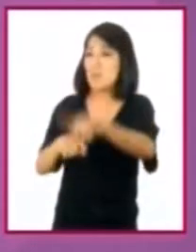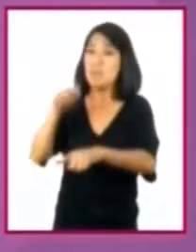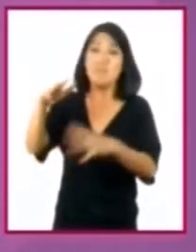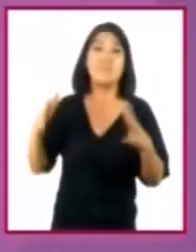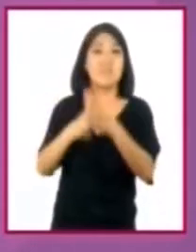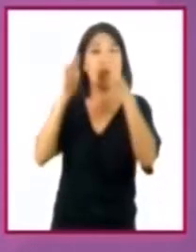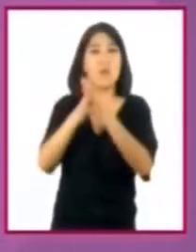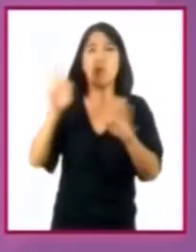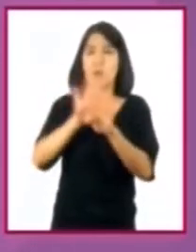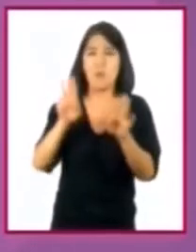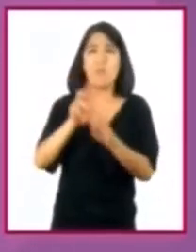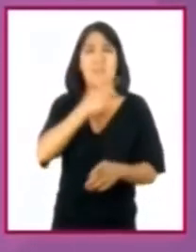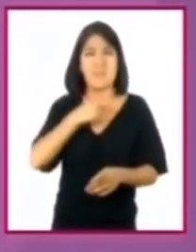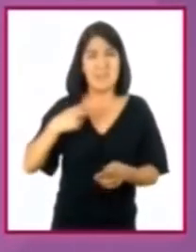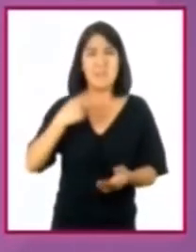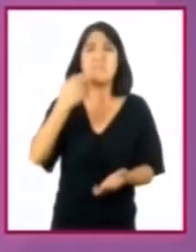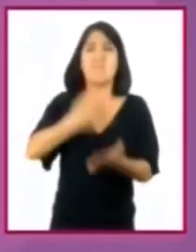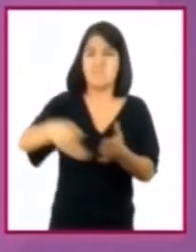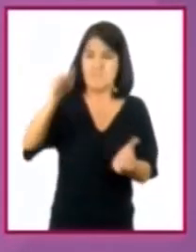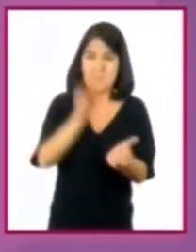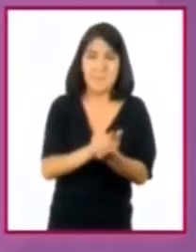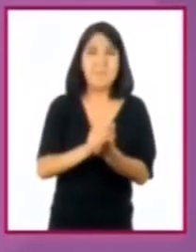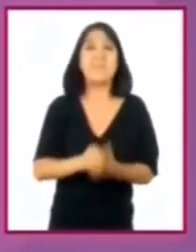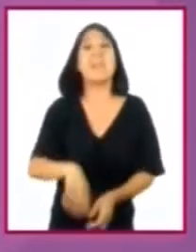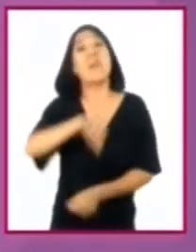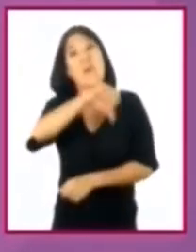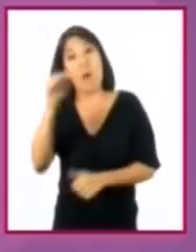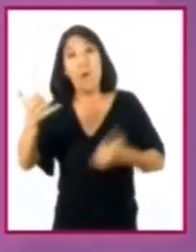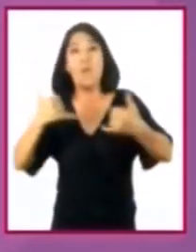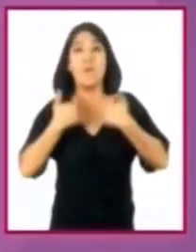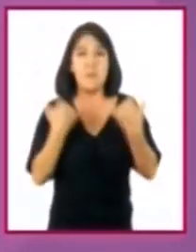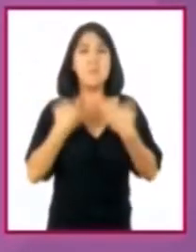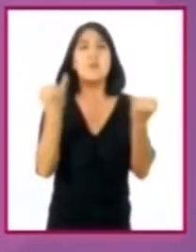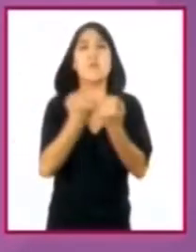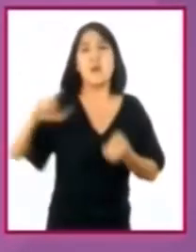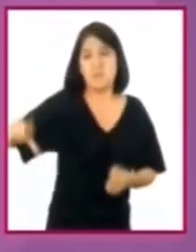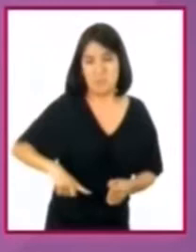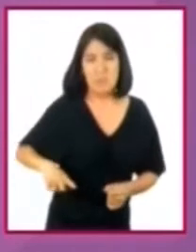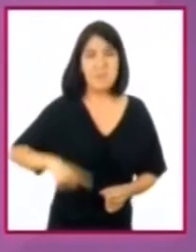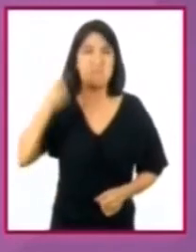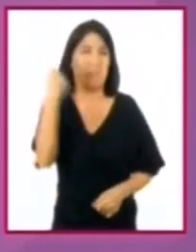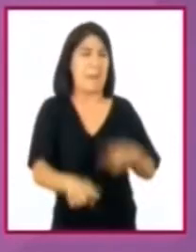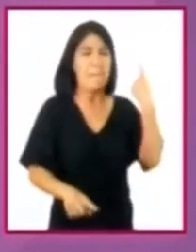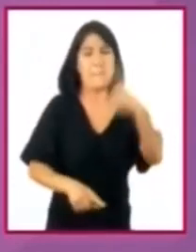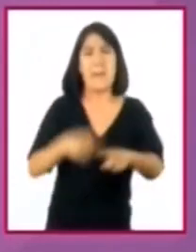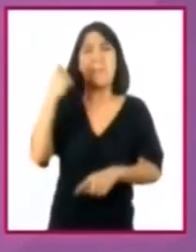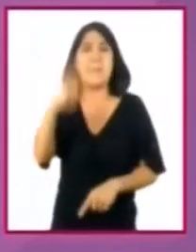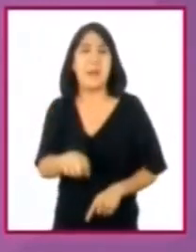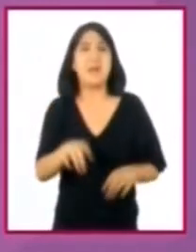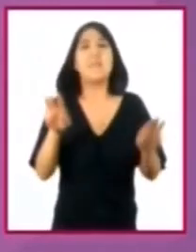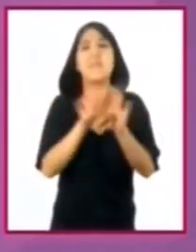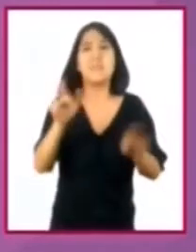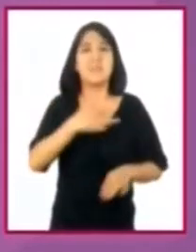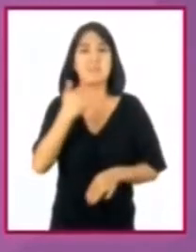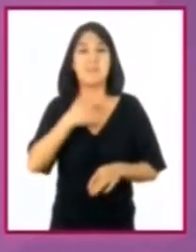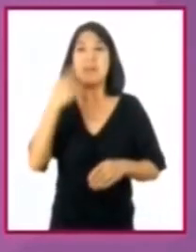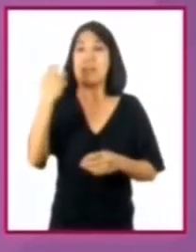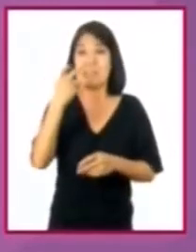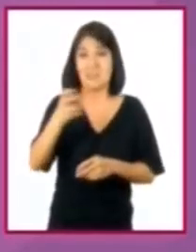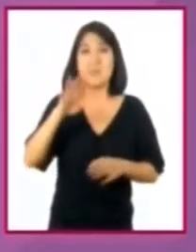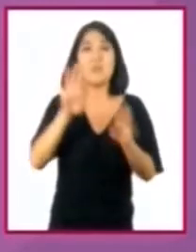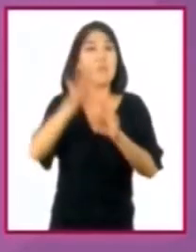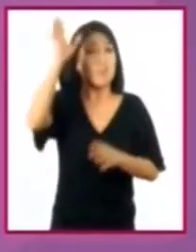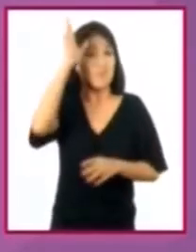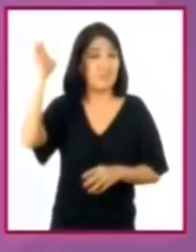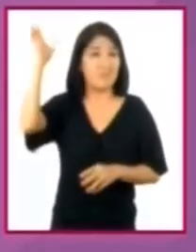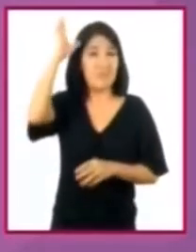la valentía y el arrojo. Otros, por último, gobernarían y juzgarían a los hombres, ayudarían a nuestro emperador Moctezuma